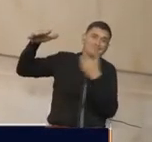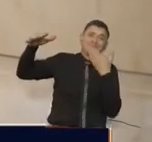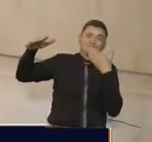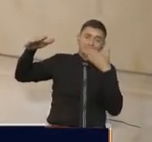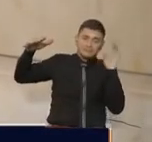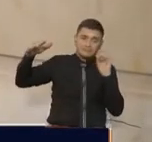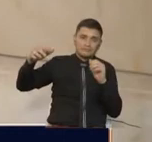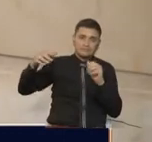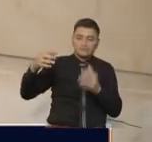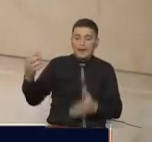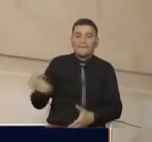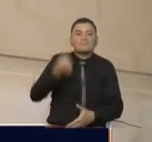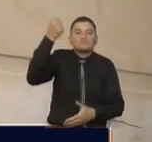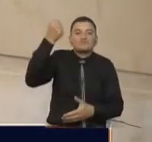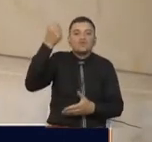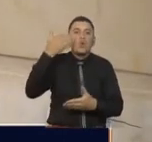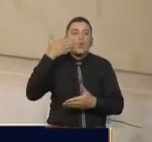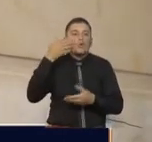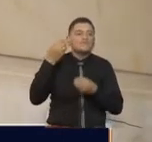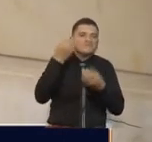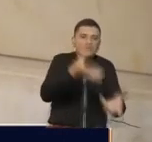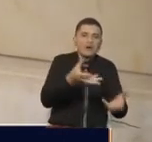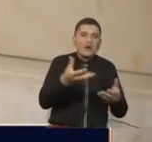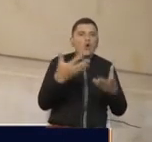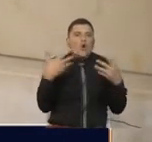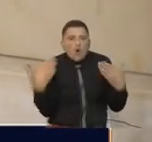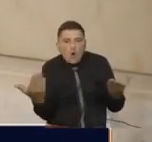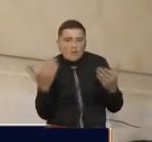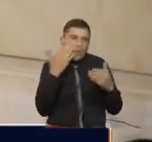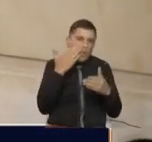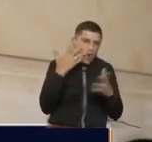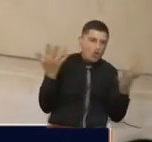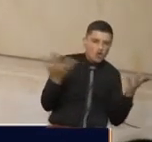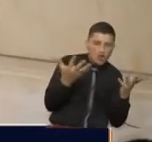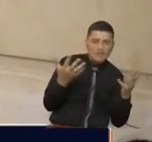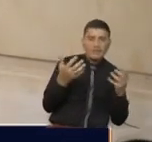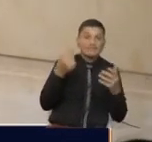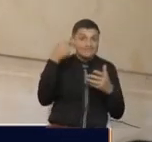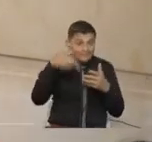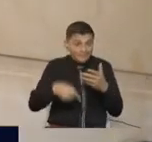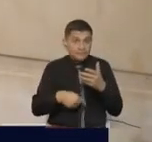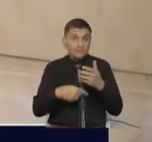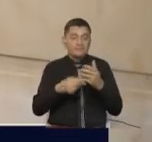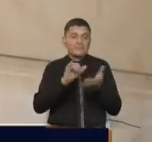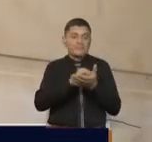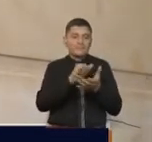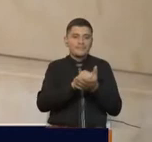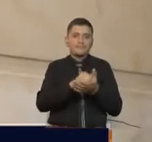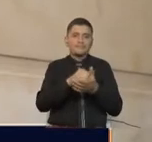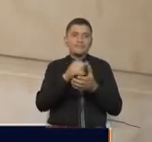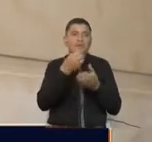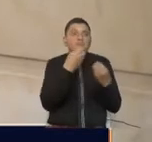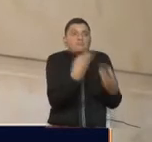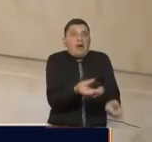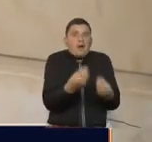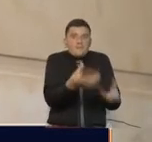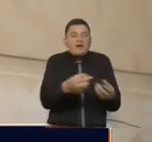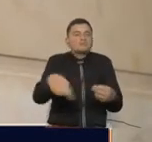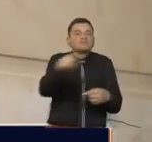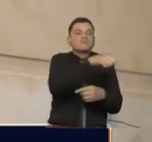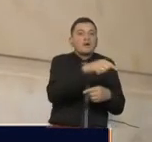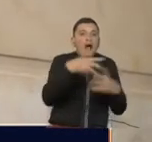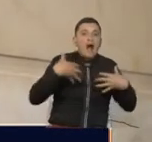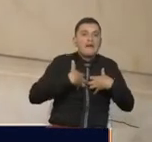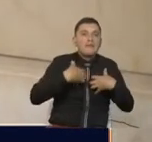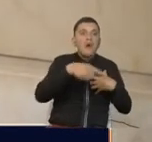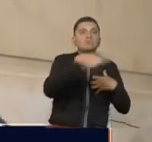¿Cuántos mercados se van a entregar? ¿Cuándo se van a entregar? ¿Cómo se van a entregar? ¿Cuántas toneladas de silos se van a entregar para los